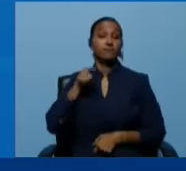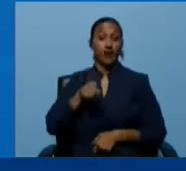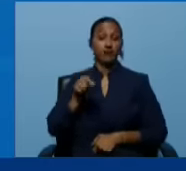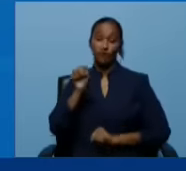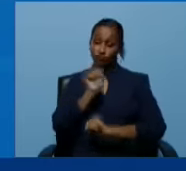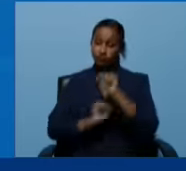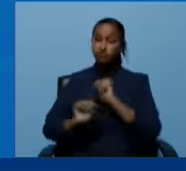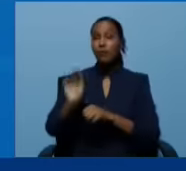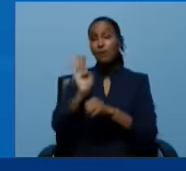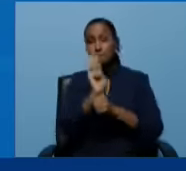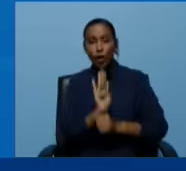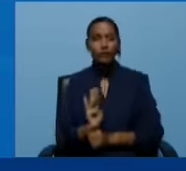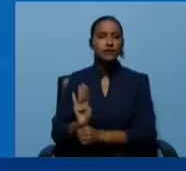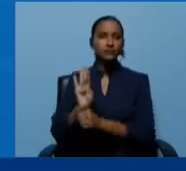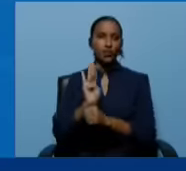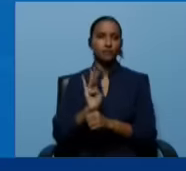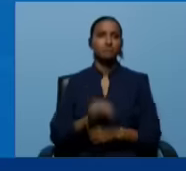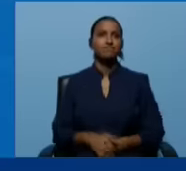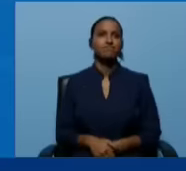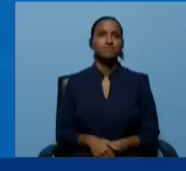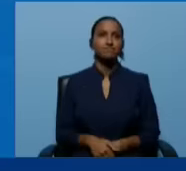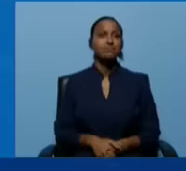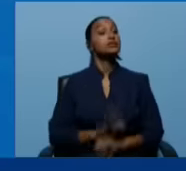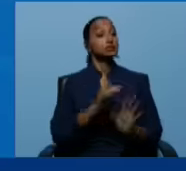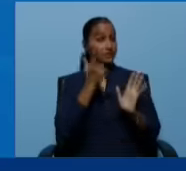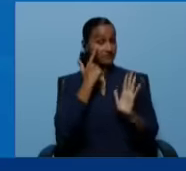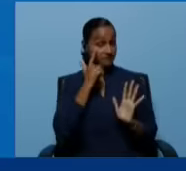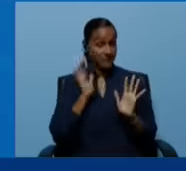Y fíjate que contamos 31 elecciones,